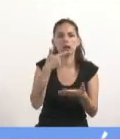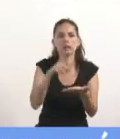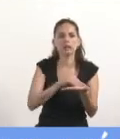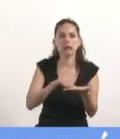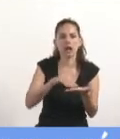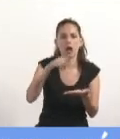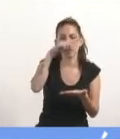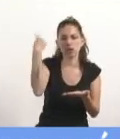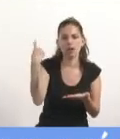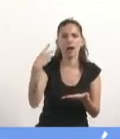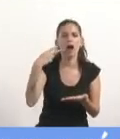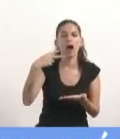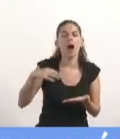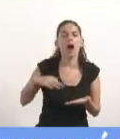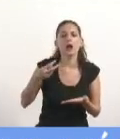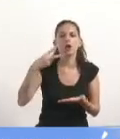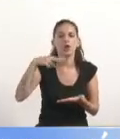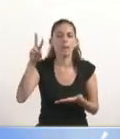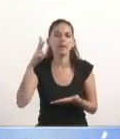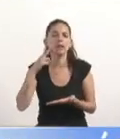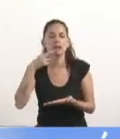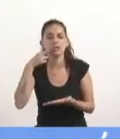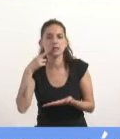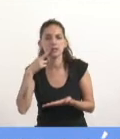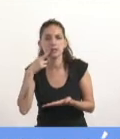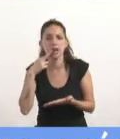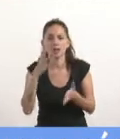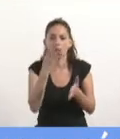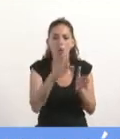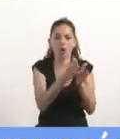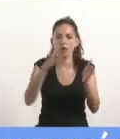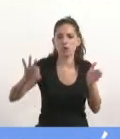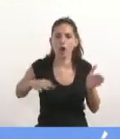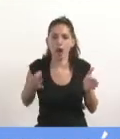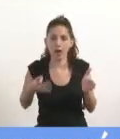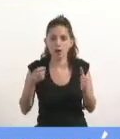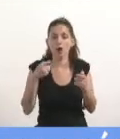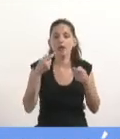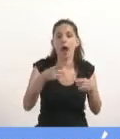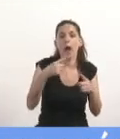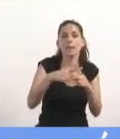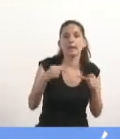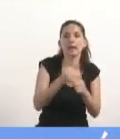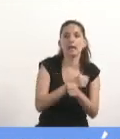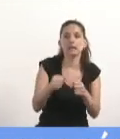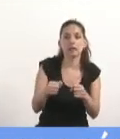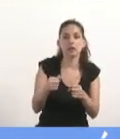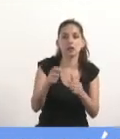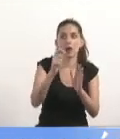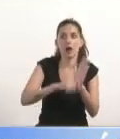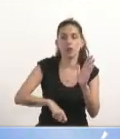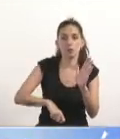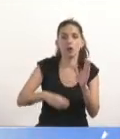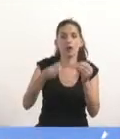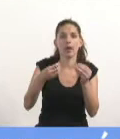año 2017, hace casi 4 años, donde se le dio media sanción y cuyo autor fue el entonces